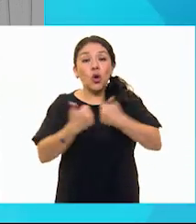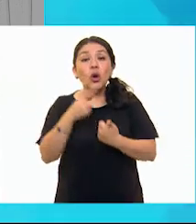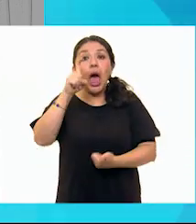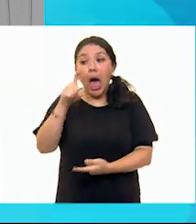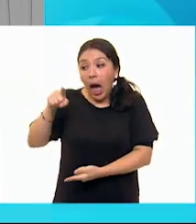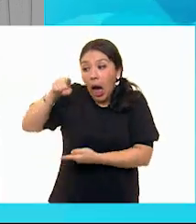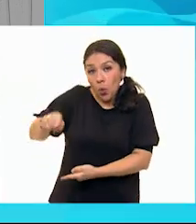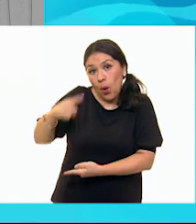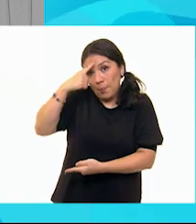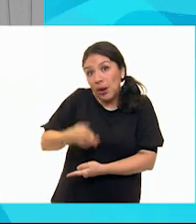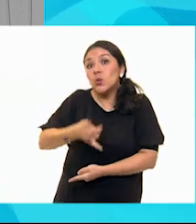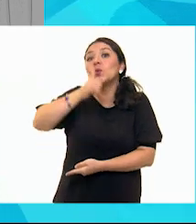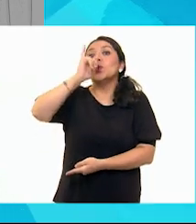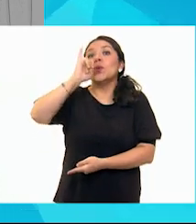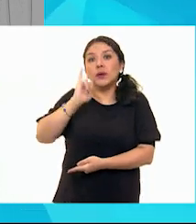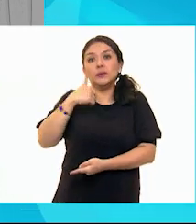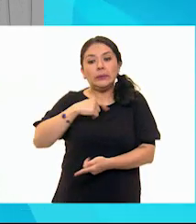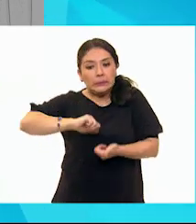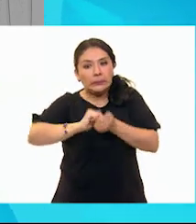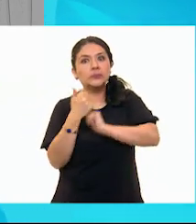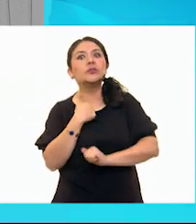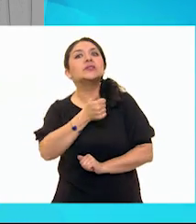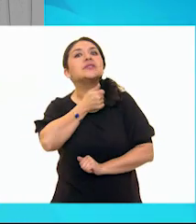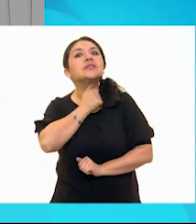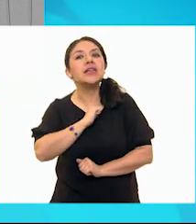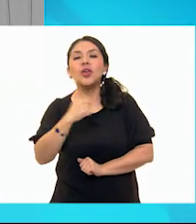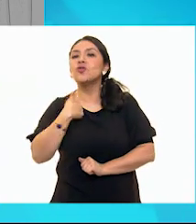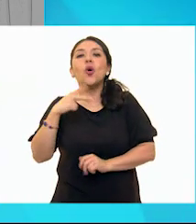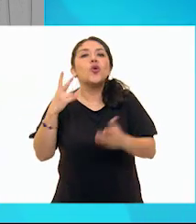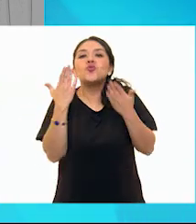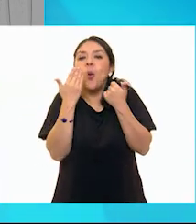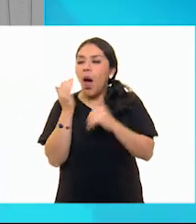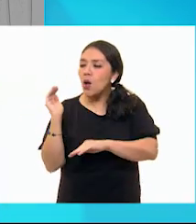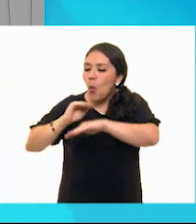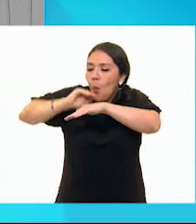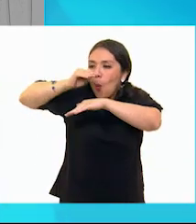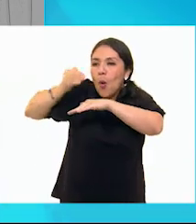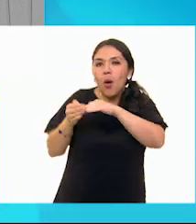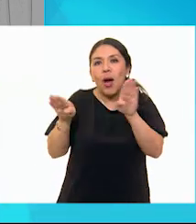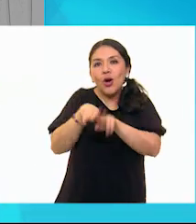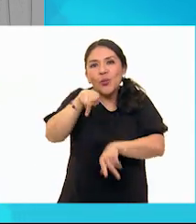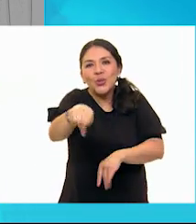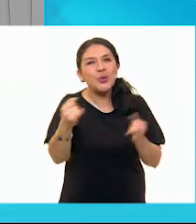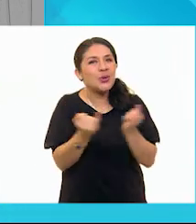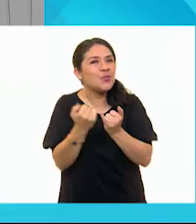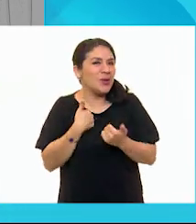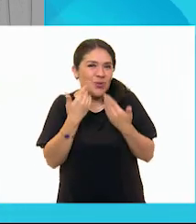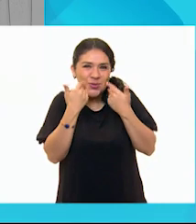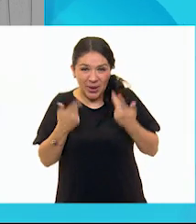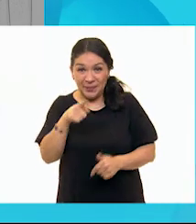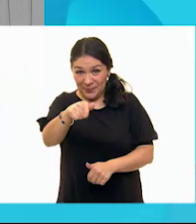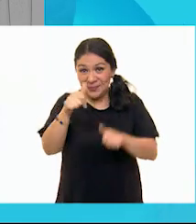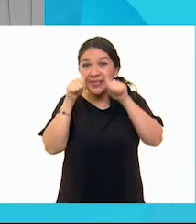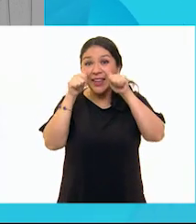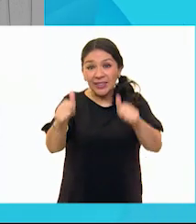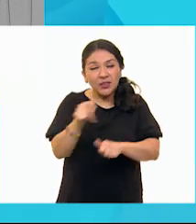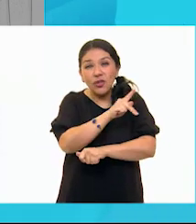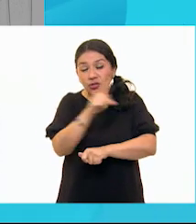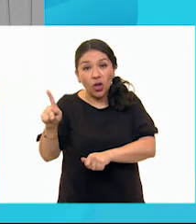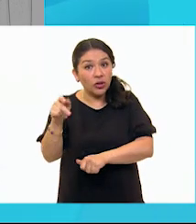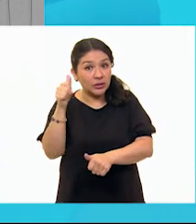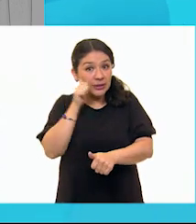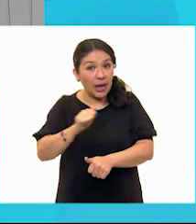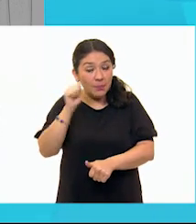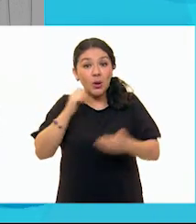y potable a la mano? Ay, ya me dio sed porque yo no tengo joroba como tú. ¡Ja, ja, ja! Pongan atención en todo momento,